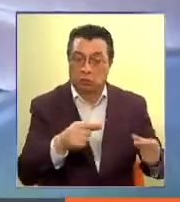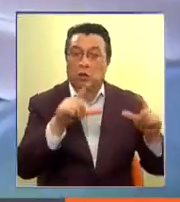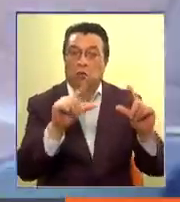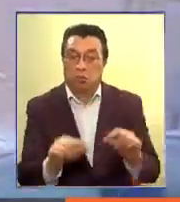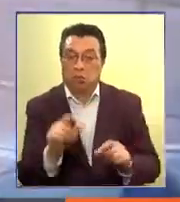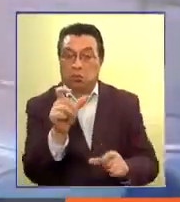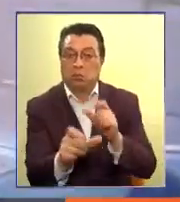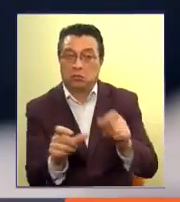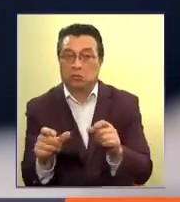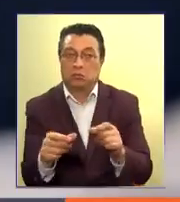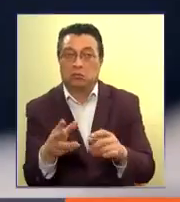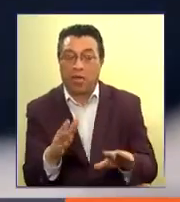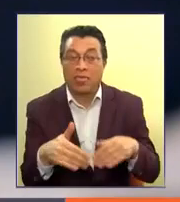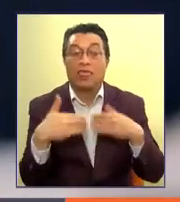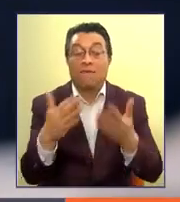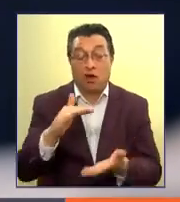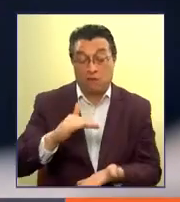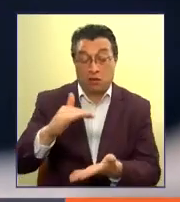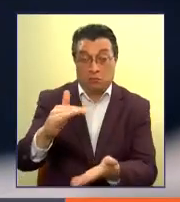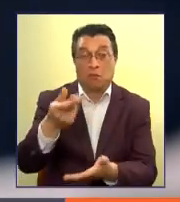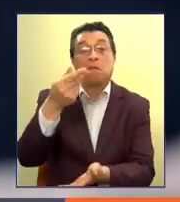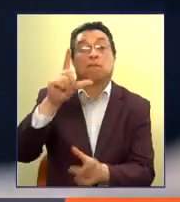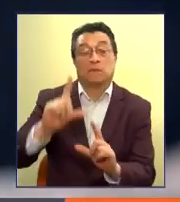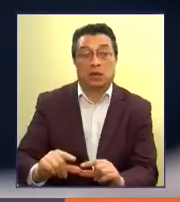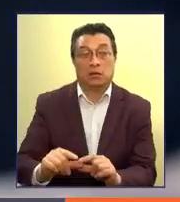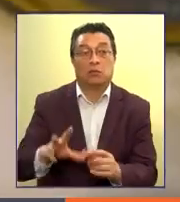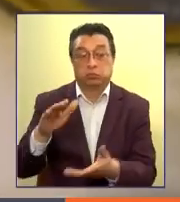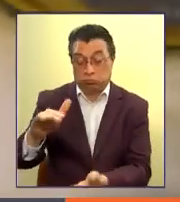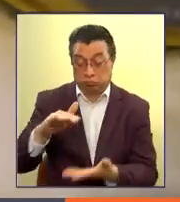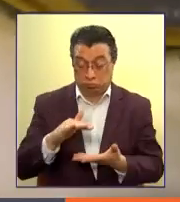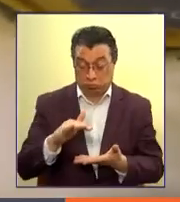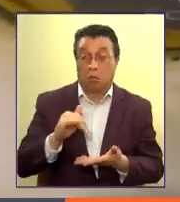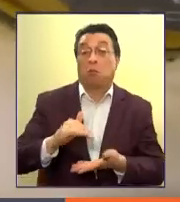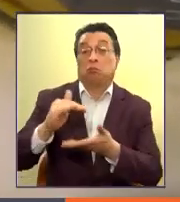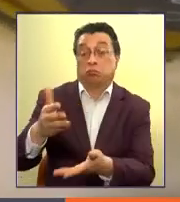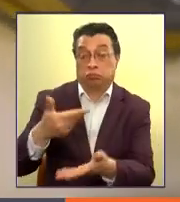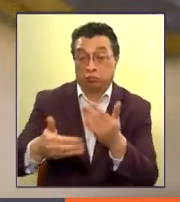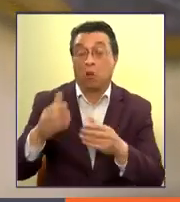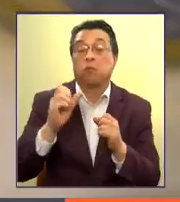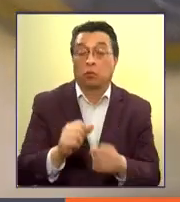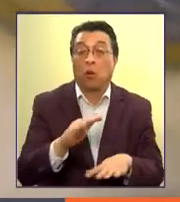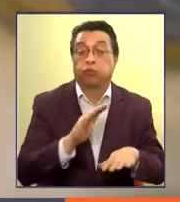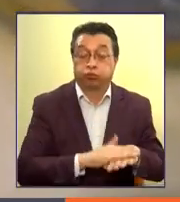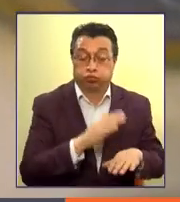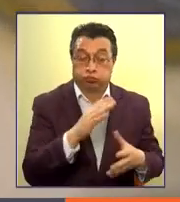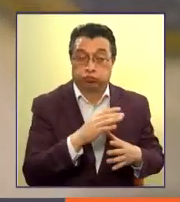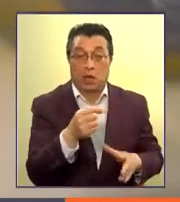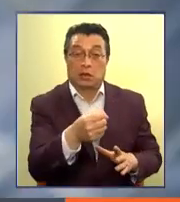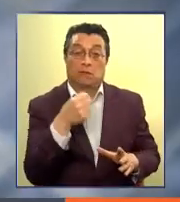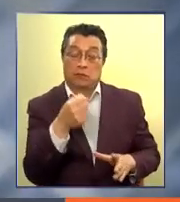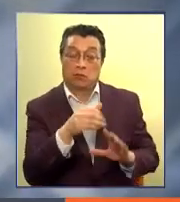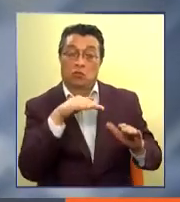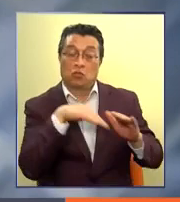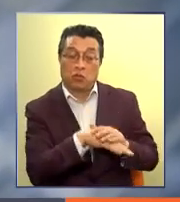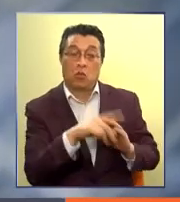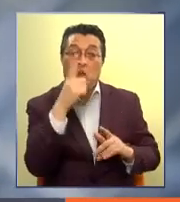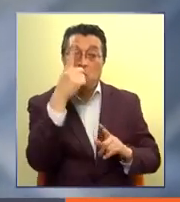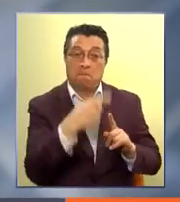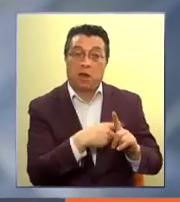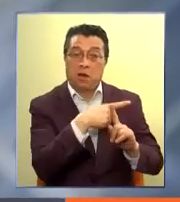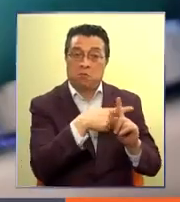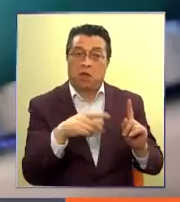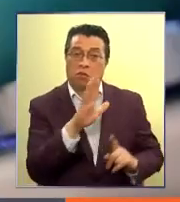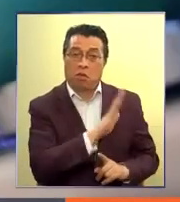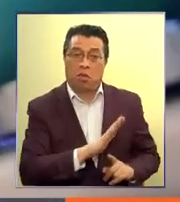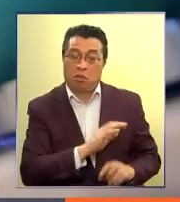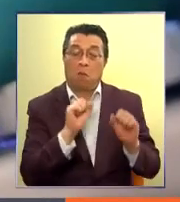que devuelven el frasco. Como es de práctico, se puede llevar a todos lados, se puede calentar, lo puedes guardar en el refrigerador, te dura 1 mes y medio.